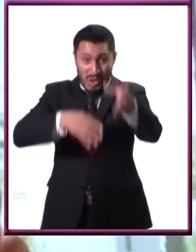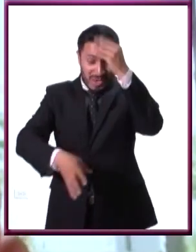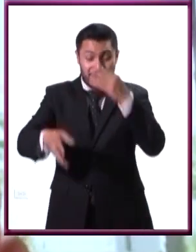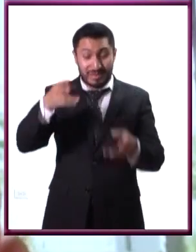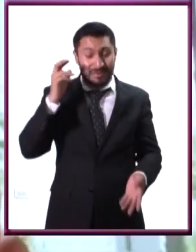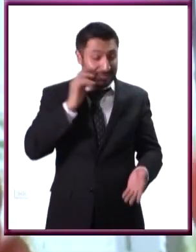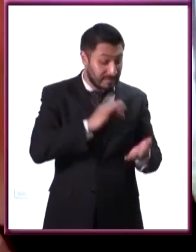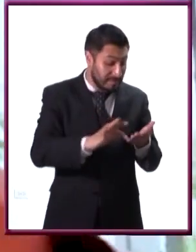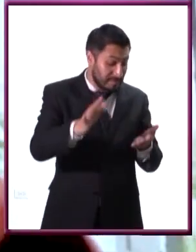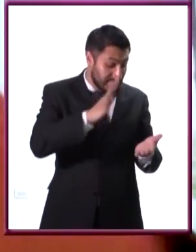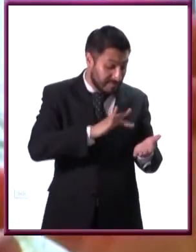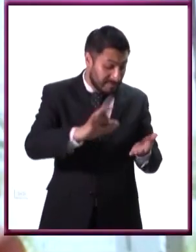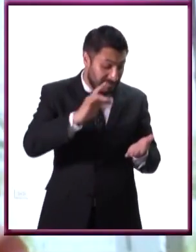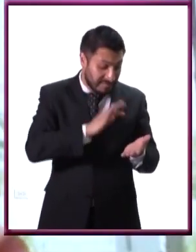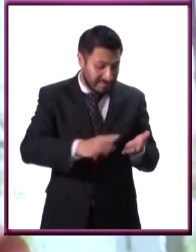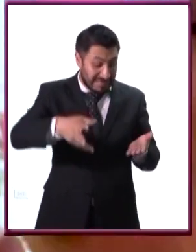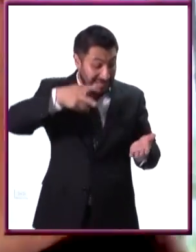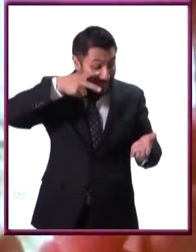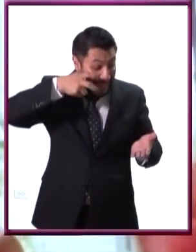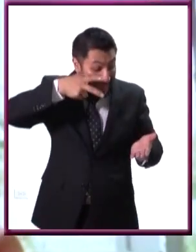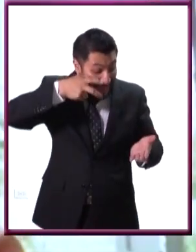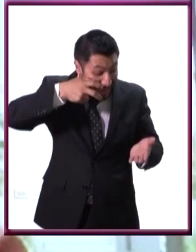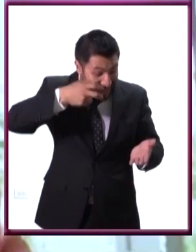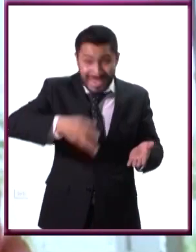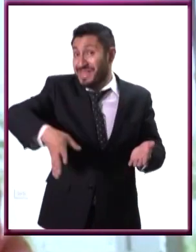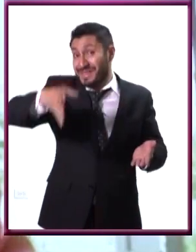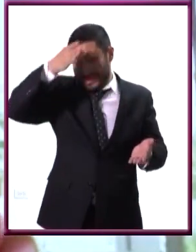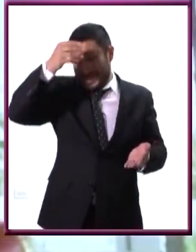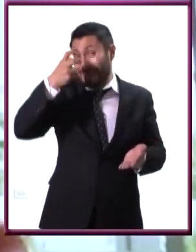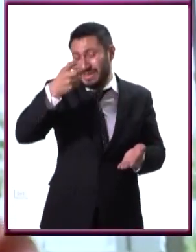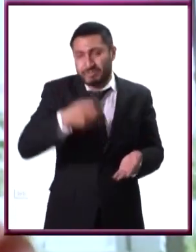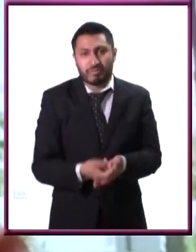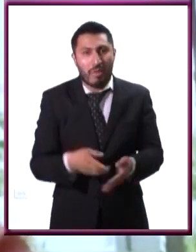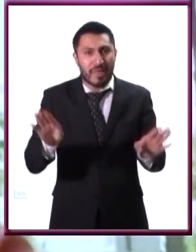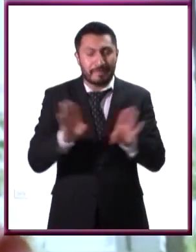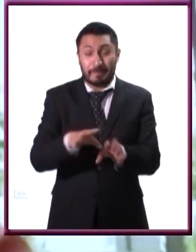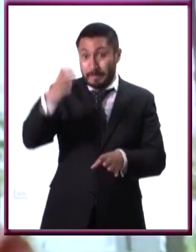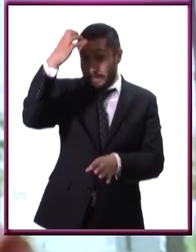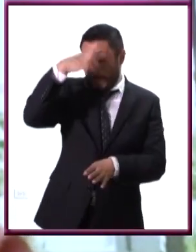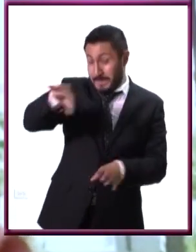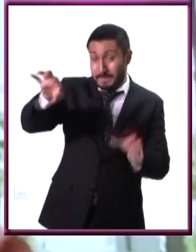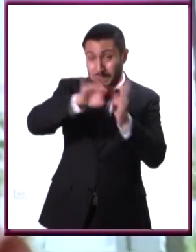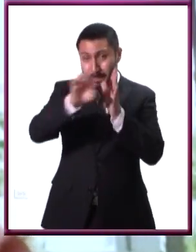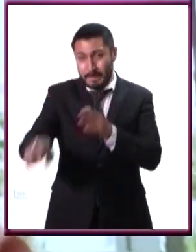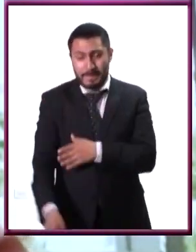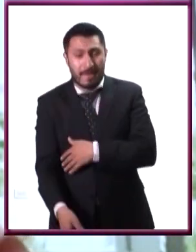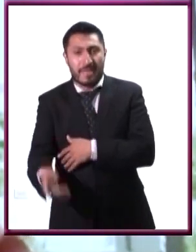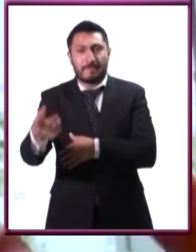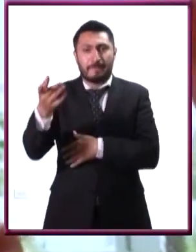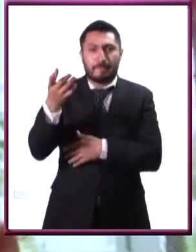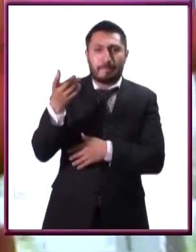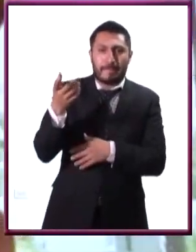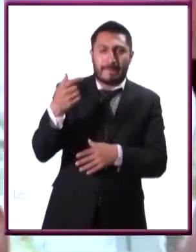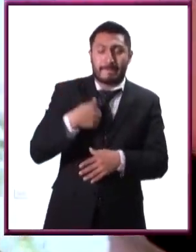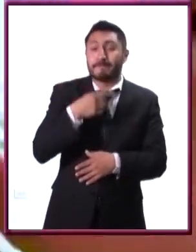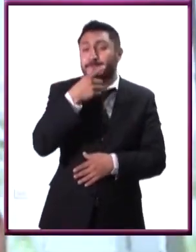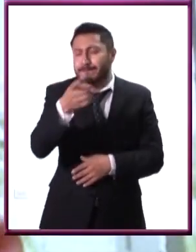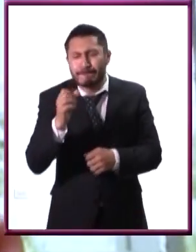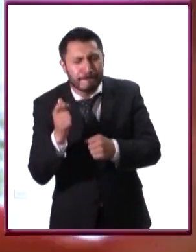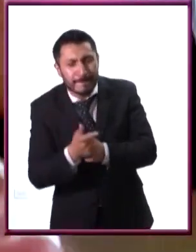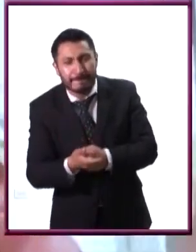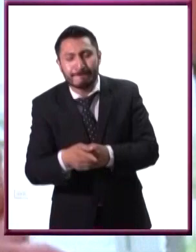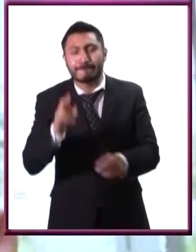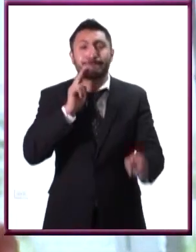una indagación que nos provoque como lectores un nivel de extrañeza, de que si yo te comunico una noticia, por ejemplo, una